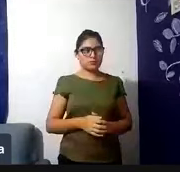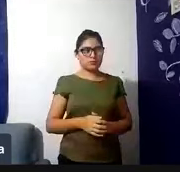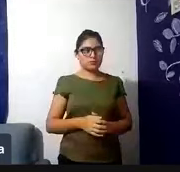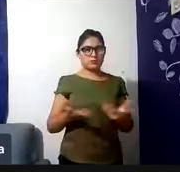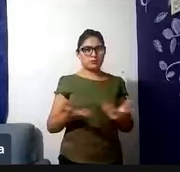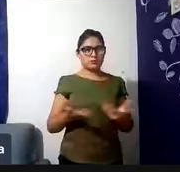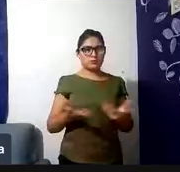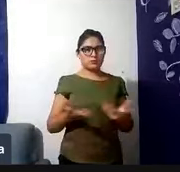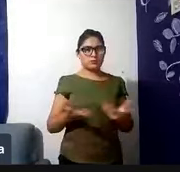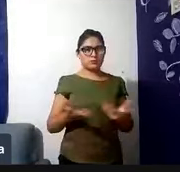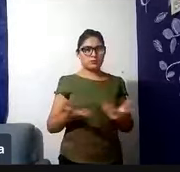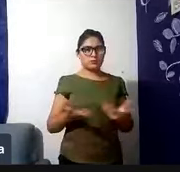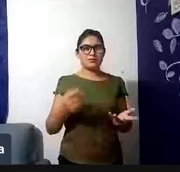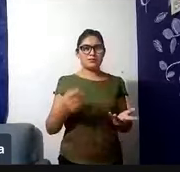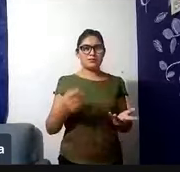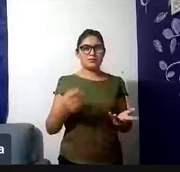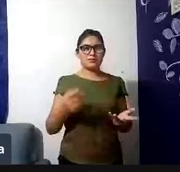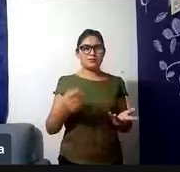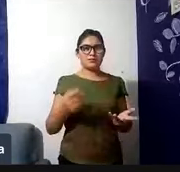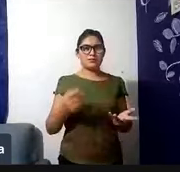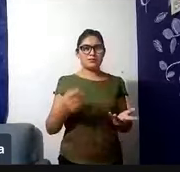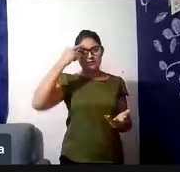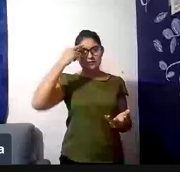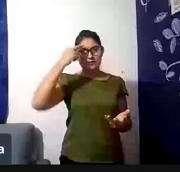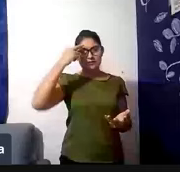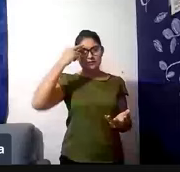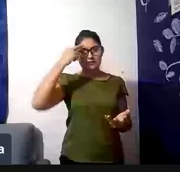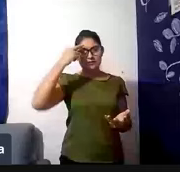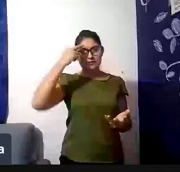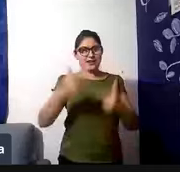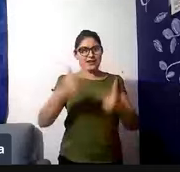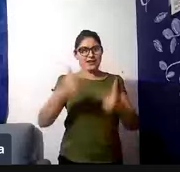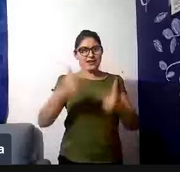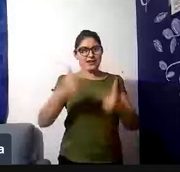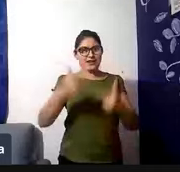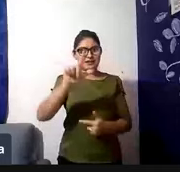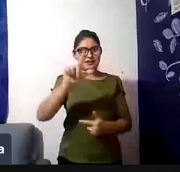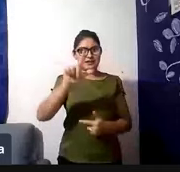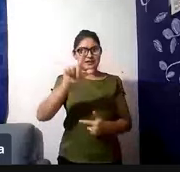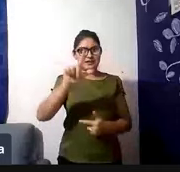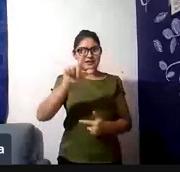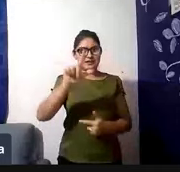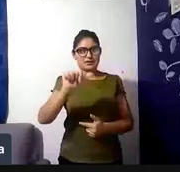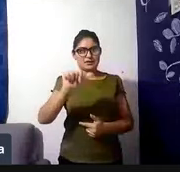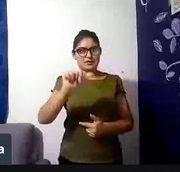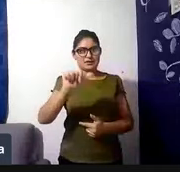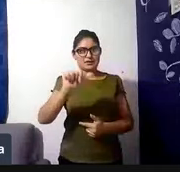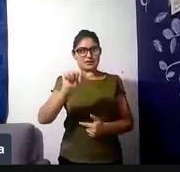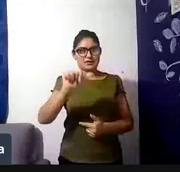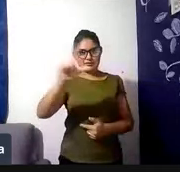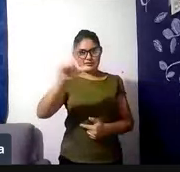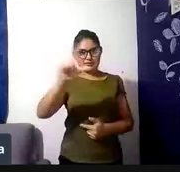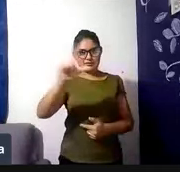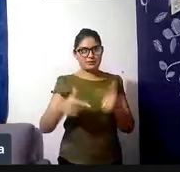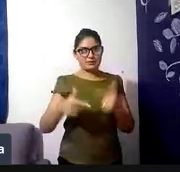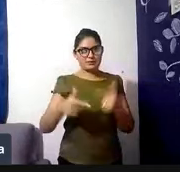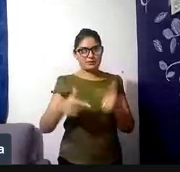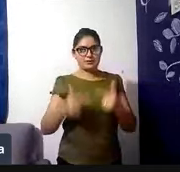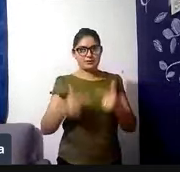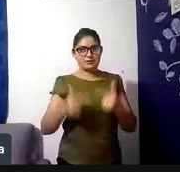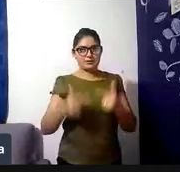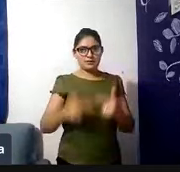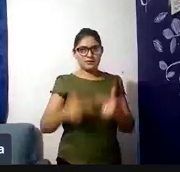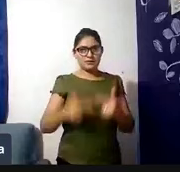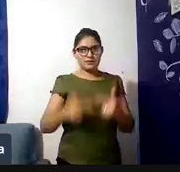leche Lala, es la que me quedo en la mente, o sea, ahora dijeron que la leche